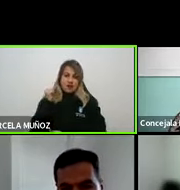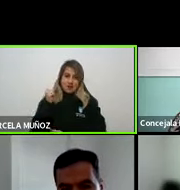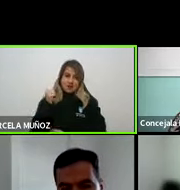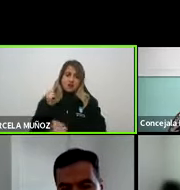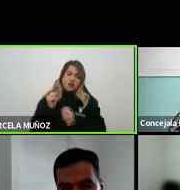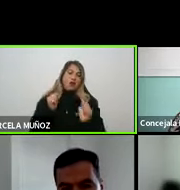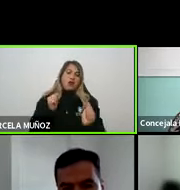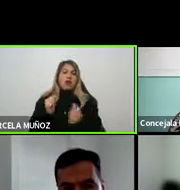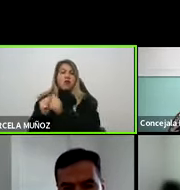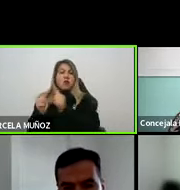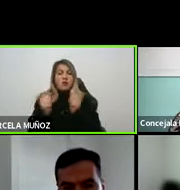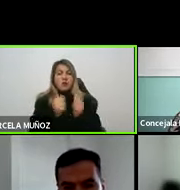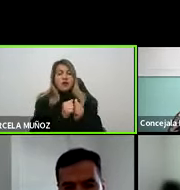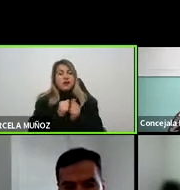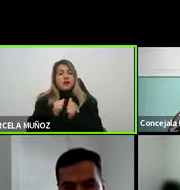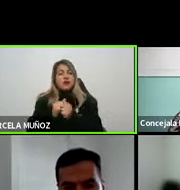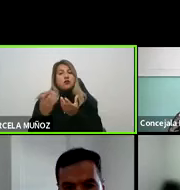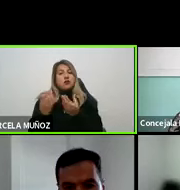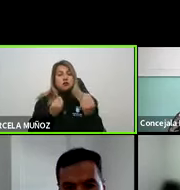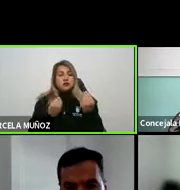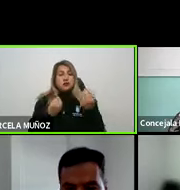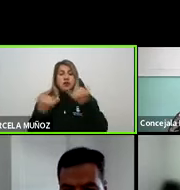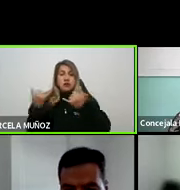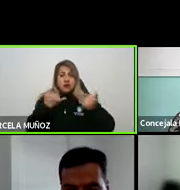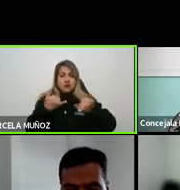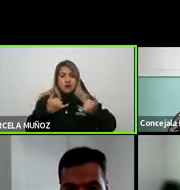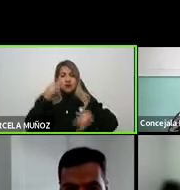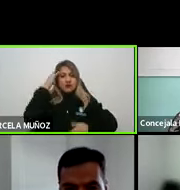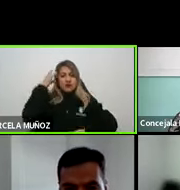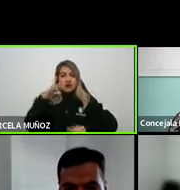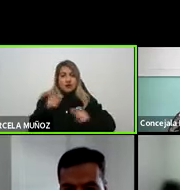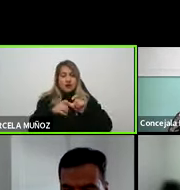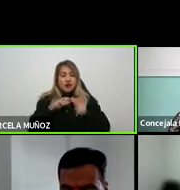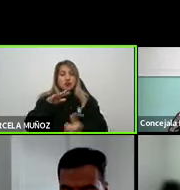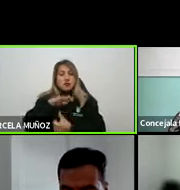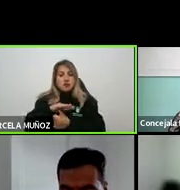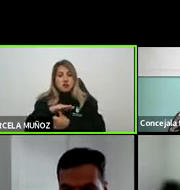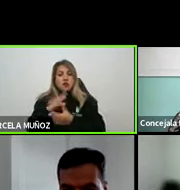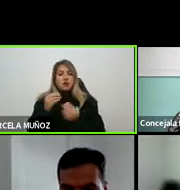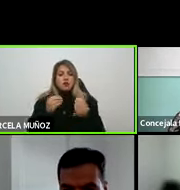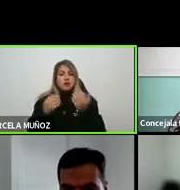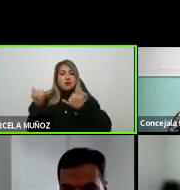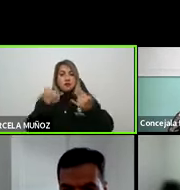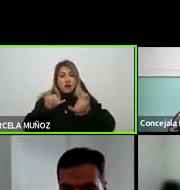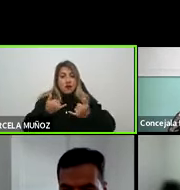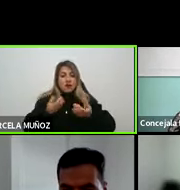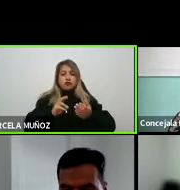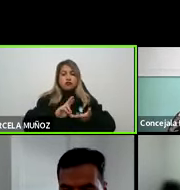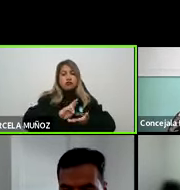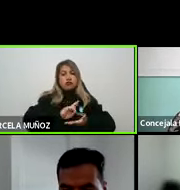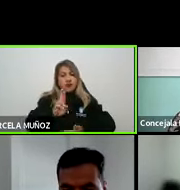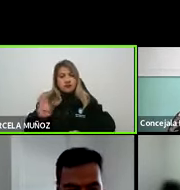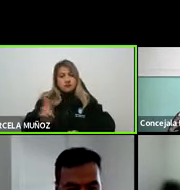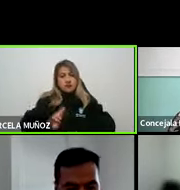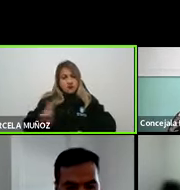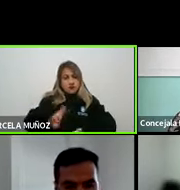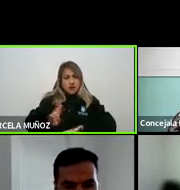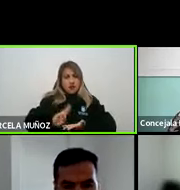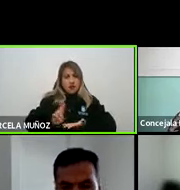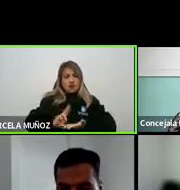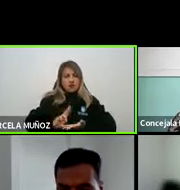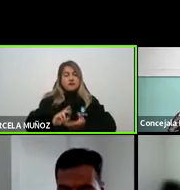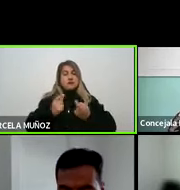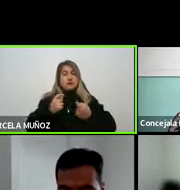diferentes sectores, recibo muchas llamadas, yo sé que todo el consejo en general se re recibo muchas llamadas, mensajes, pero claro, tratamos de